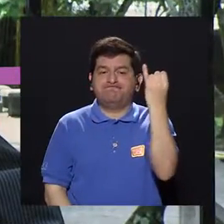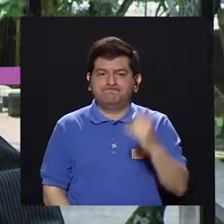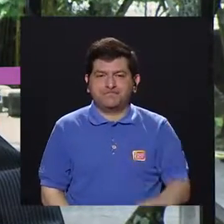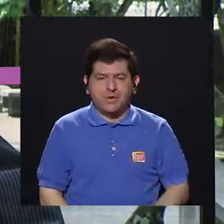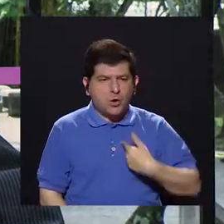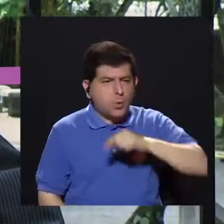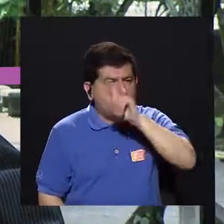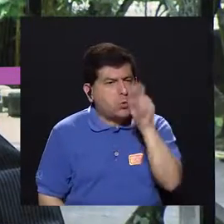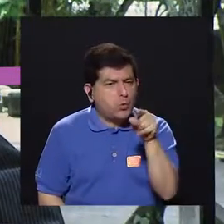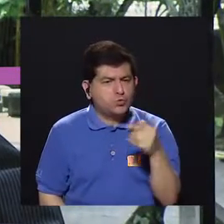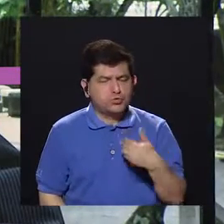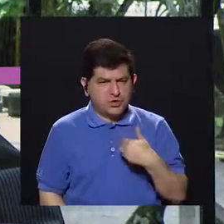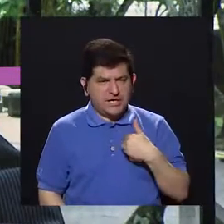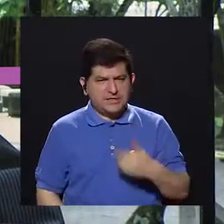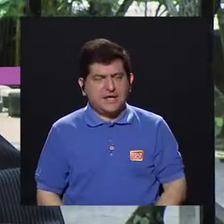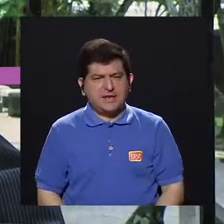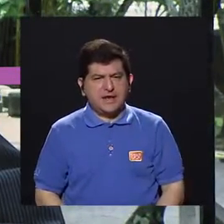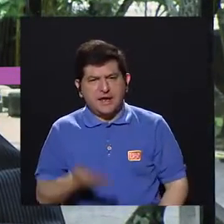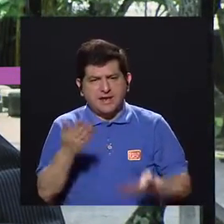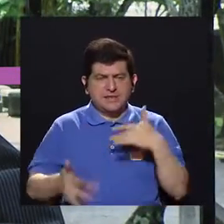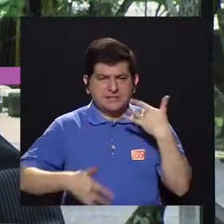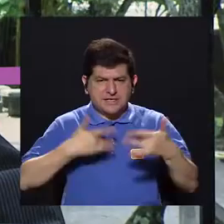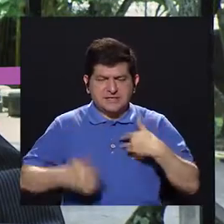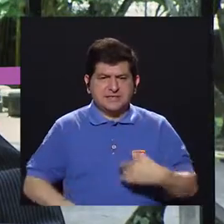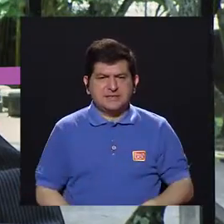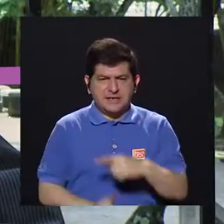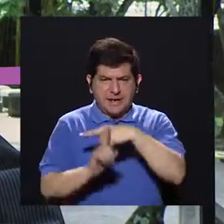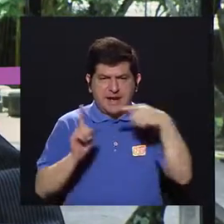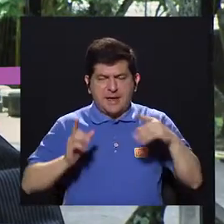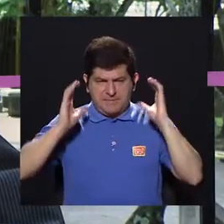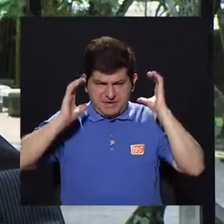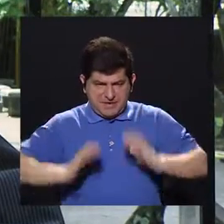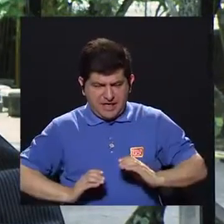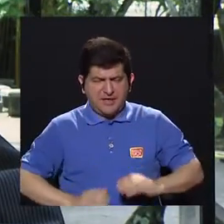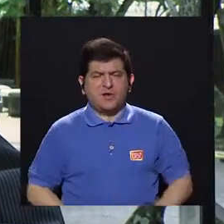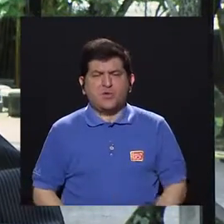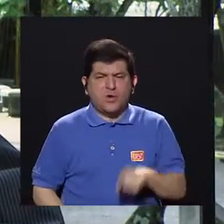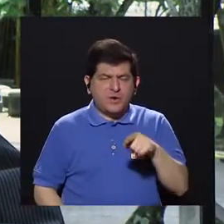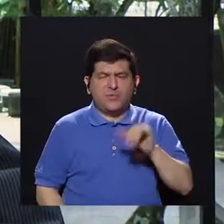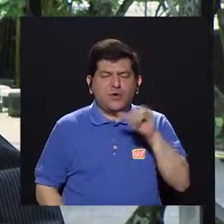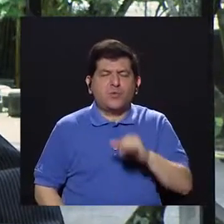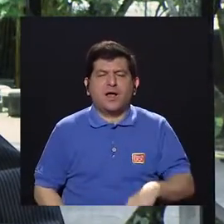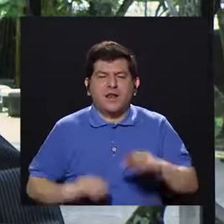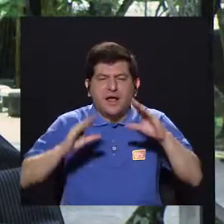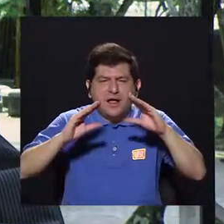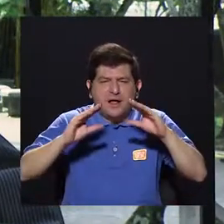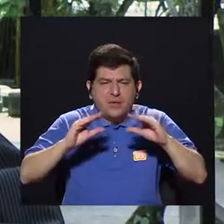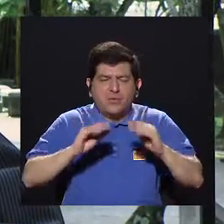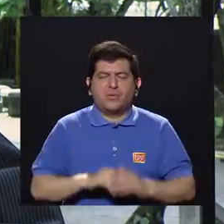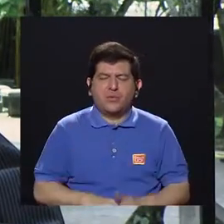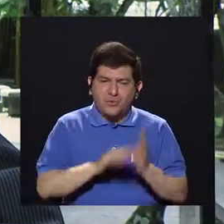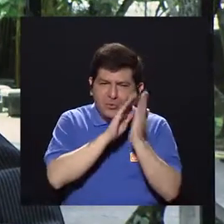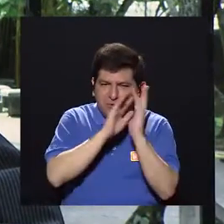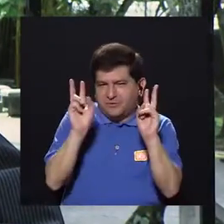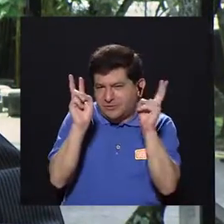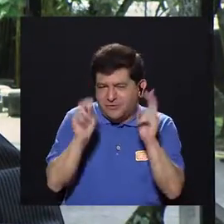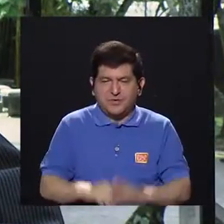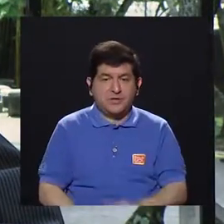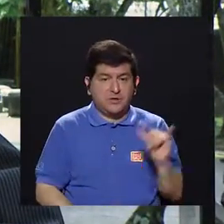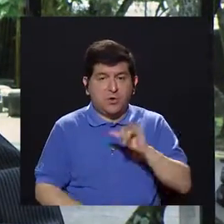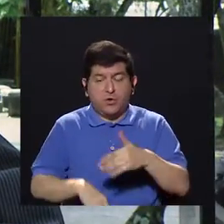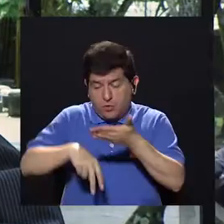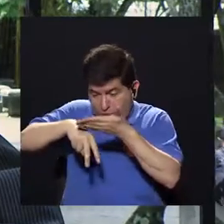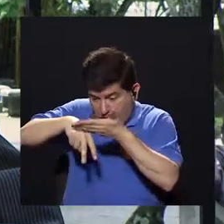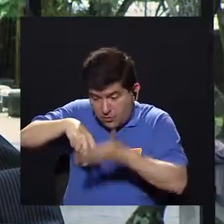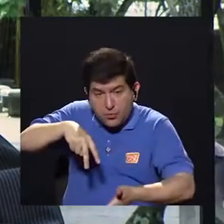medio cuerpo o de las piernas hacia abajo, el ejemplo del ombligo que es también frecuente? Ese es otro síntoma. En general,